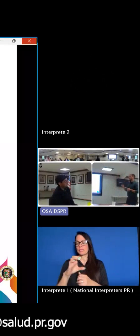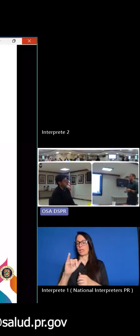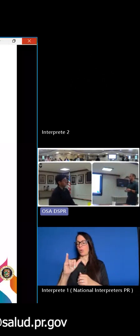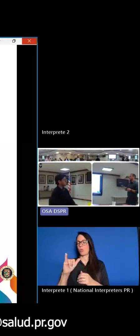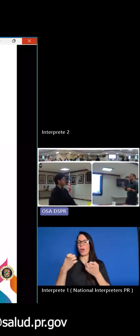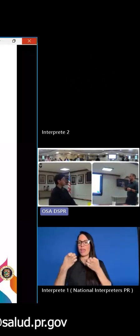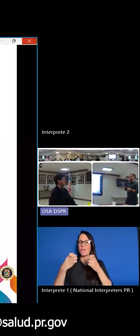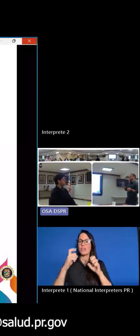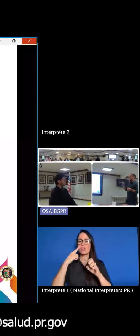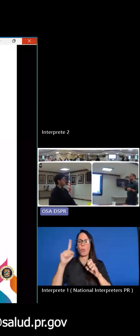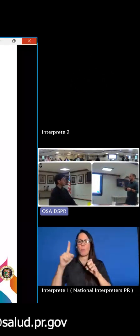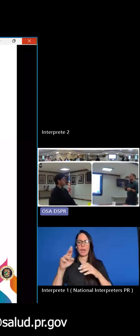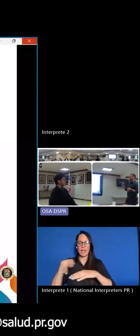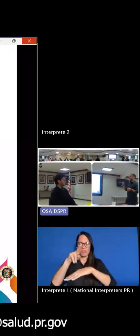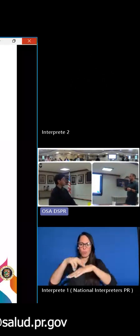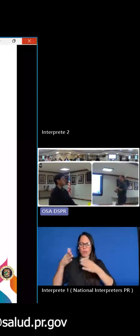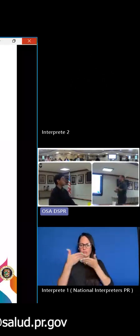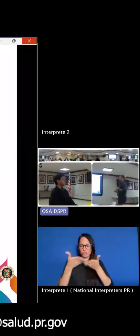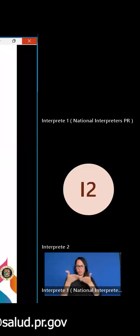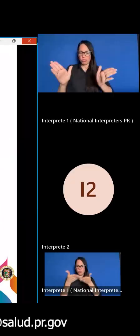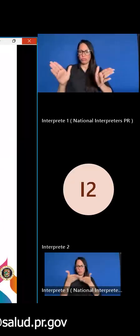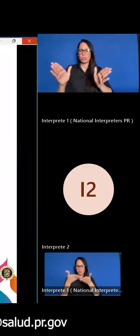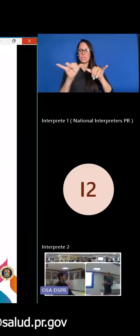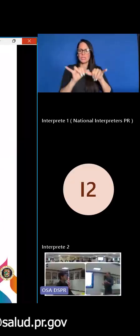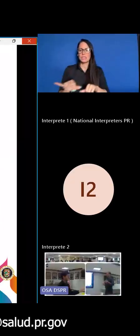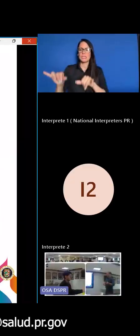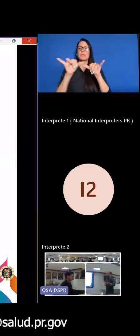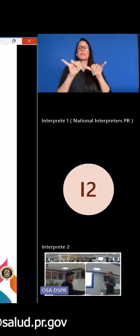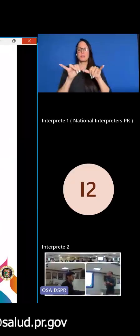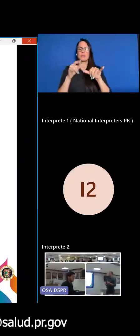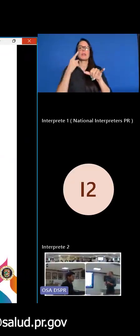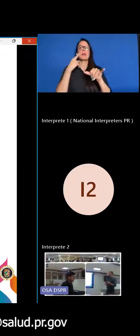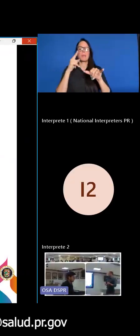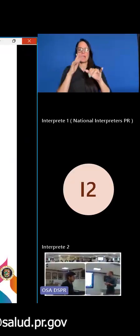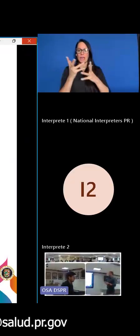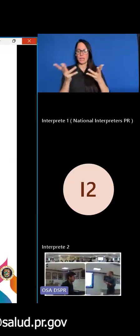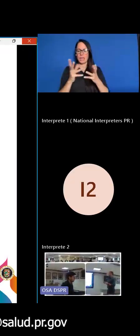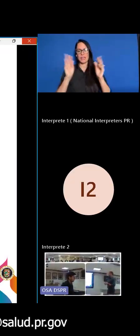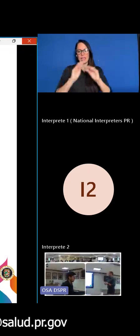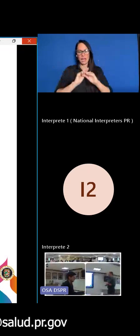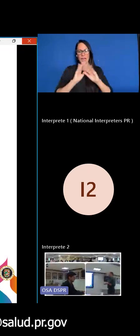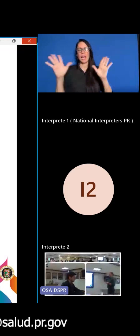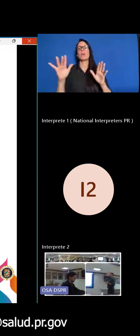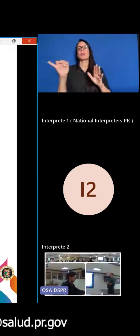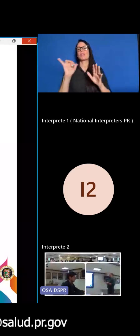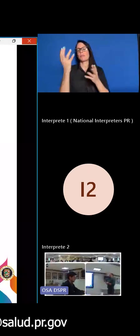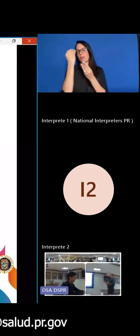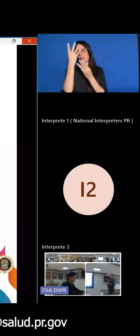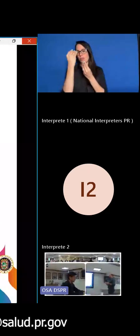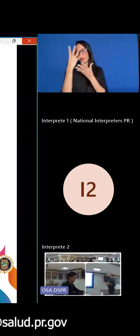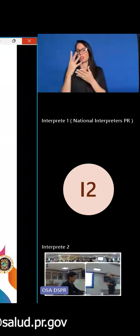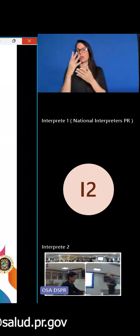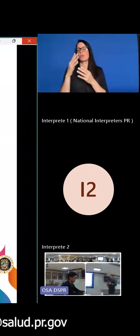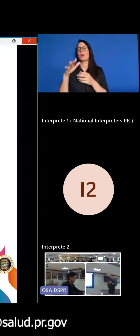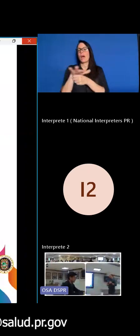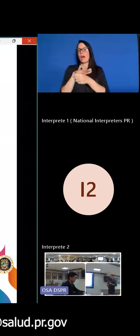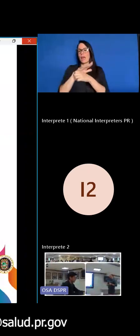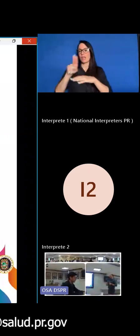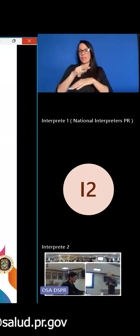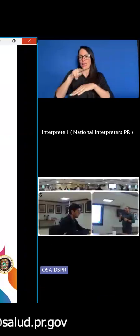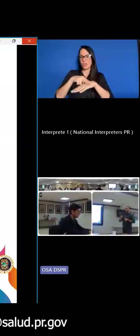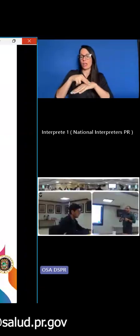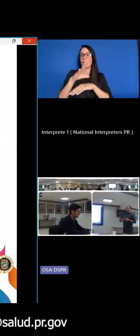estandarización, integración, recopilación, visualización, transparencia y publicación de datos a nivel nacional y el desarrollo de